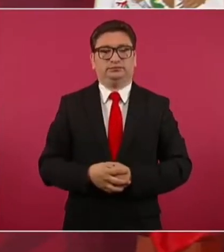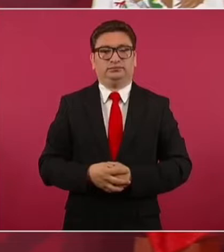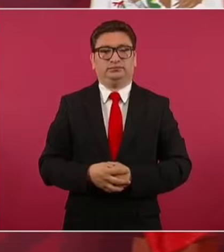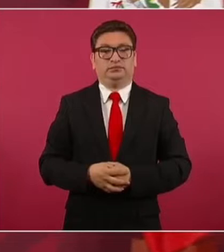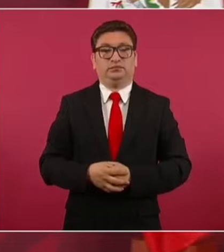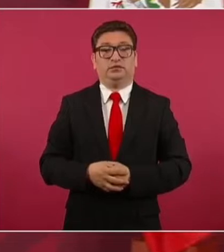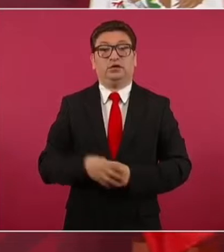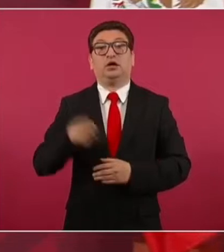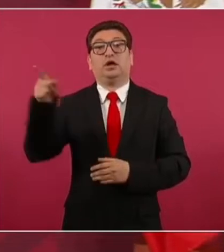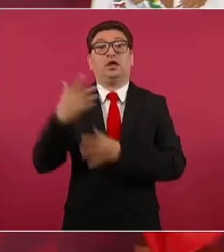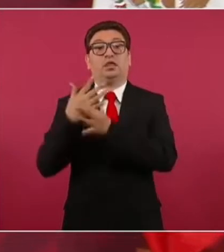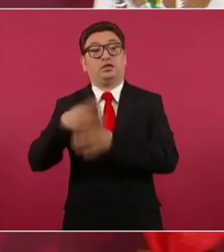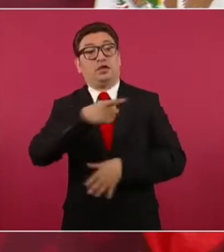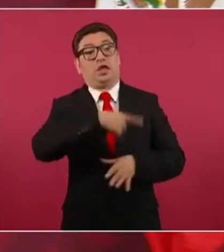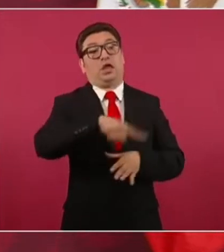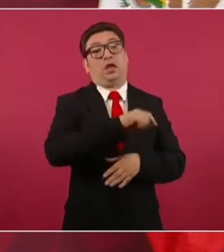son el demonio,